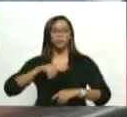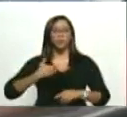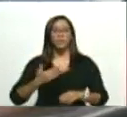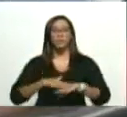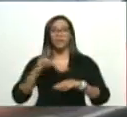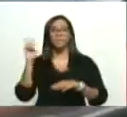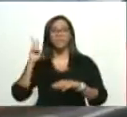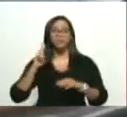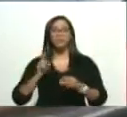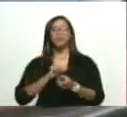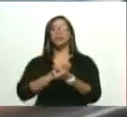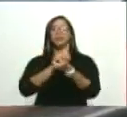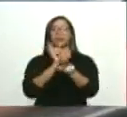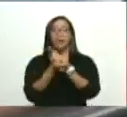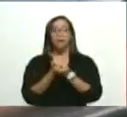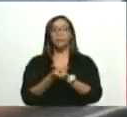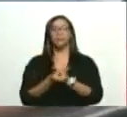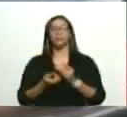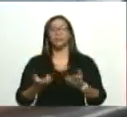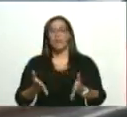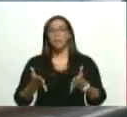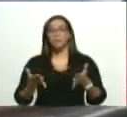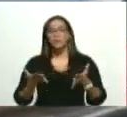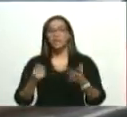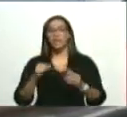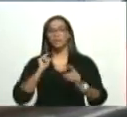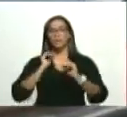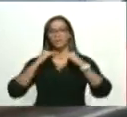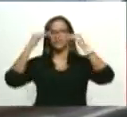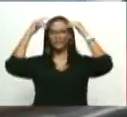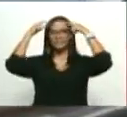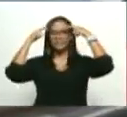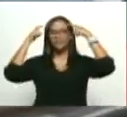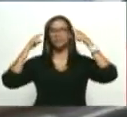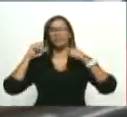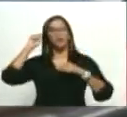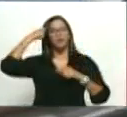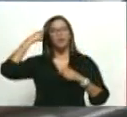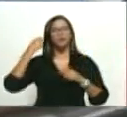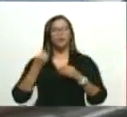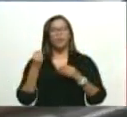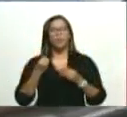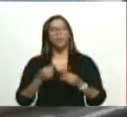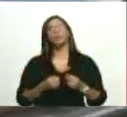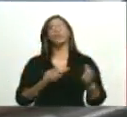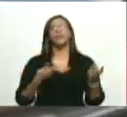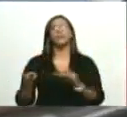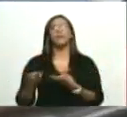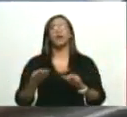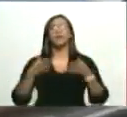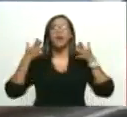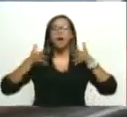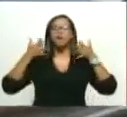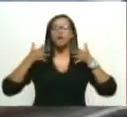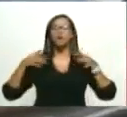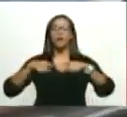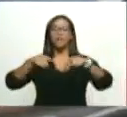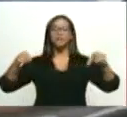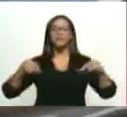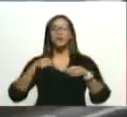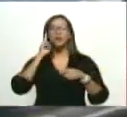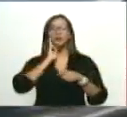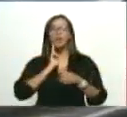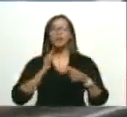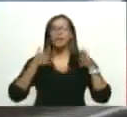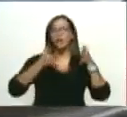grandes transformaciones. Incluso desde el principio, el comandante Chávez, recordamos, nos invitaba a formar círculos bolivarianos, ¿no? Que fue